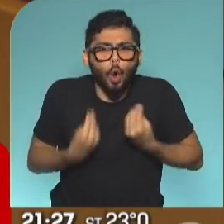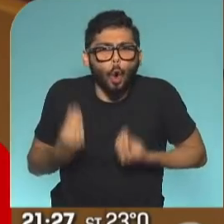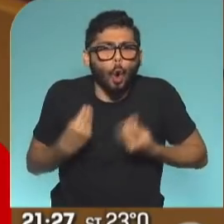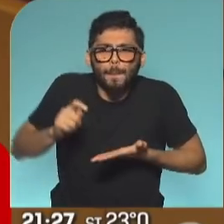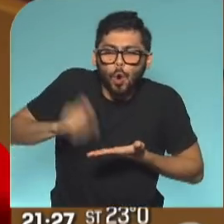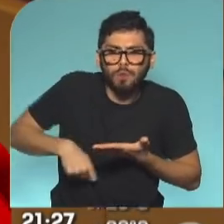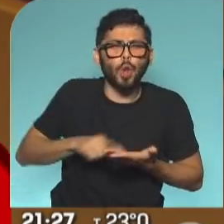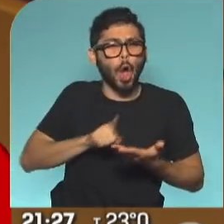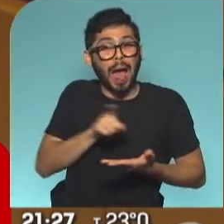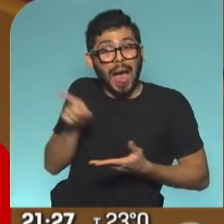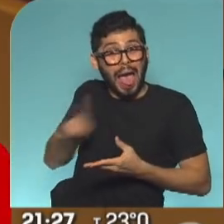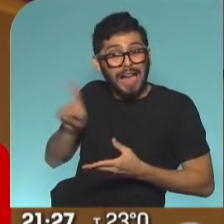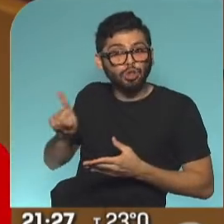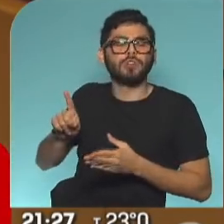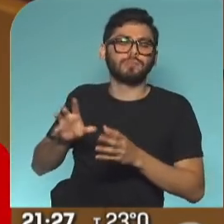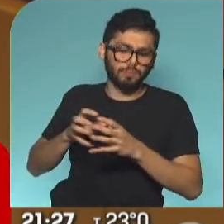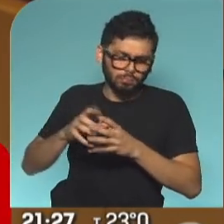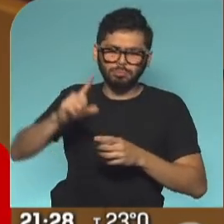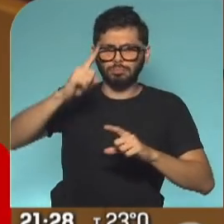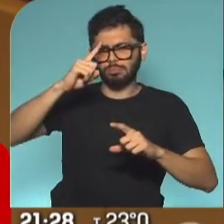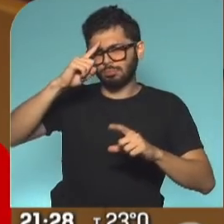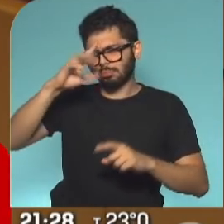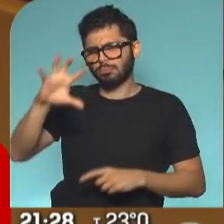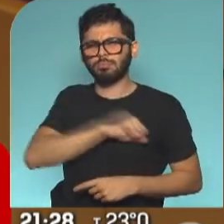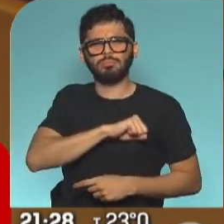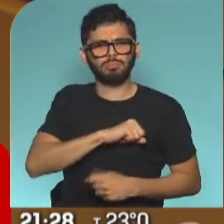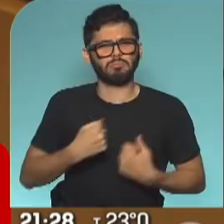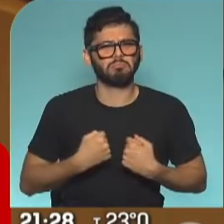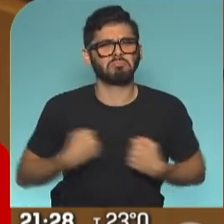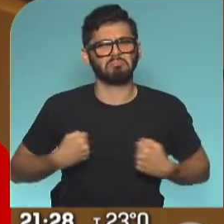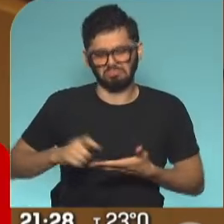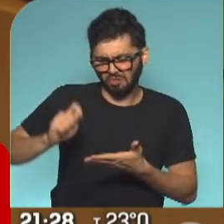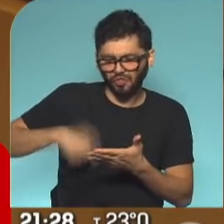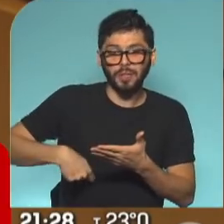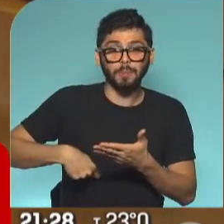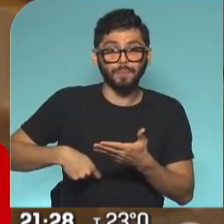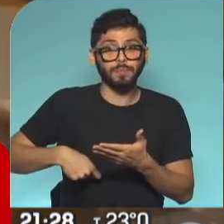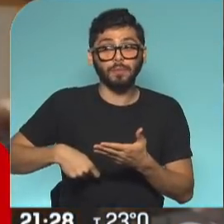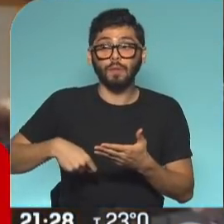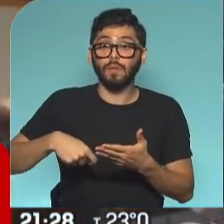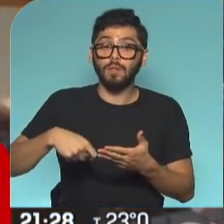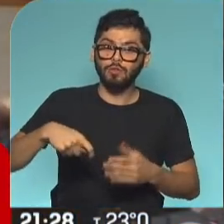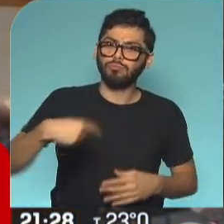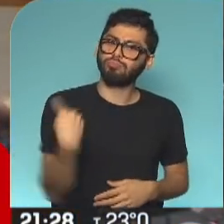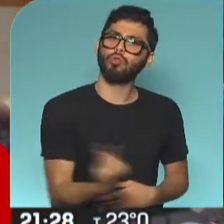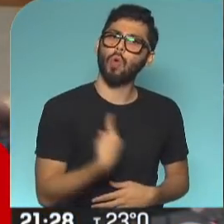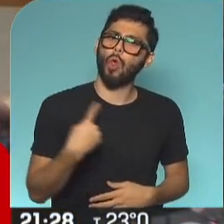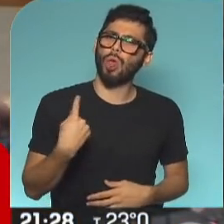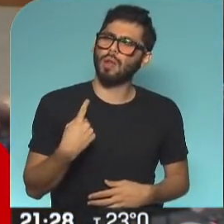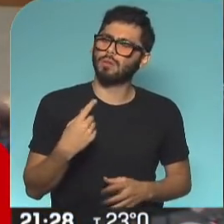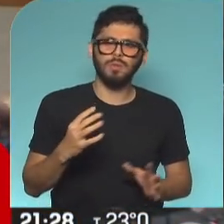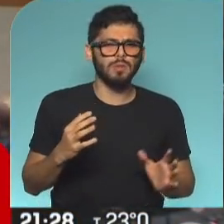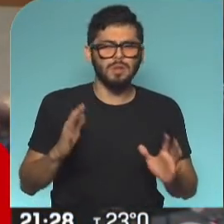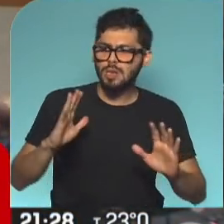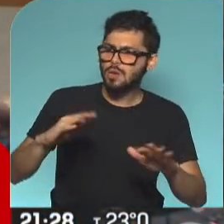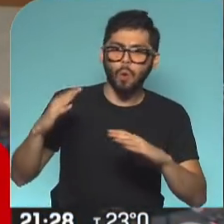pero tuvieron el coraje y la valentía de hacerlo. Es momento de darnos cuenta que este es nuestro tiempo. Es el tiempo de unir